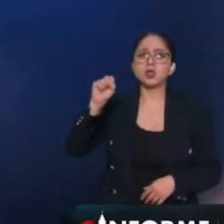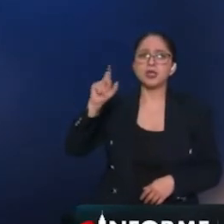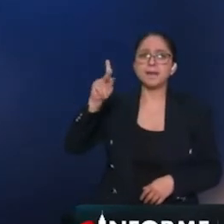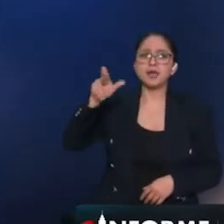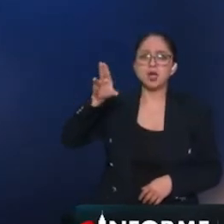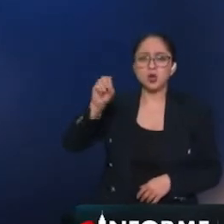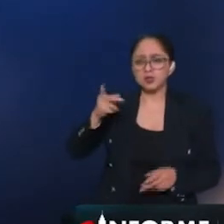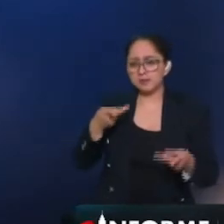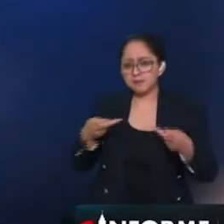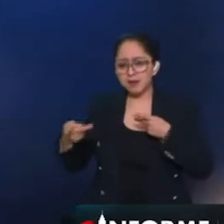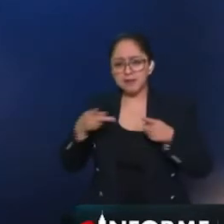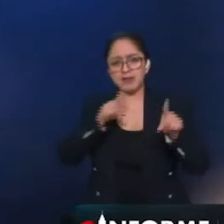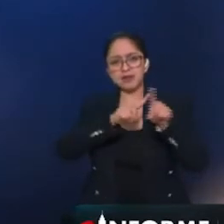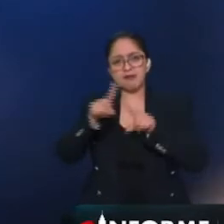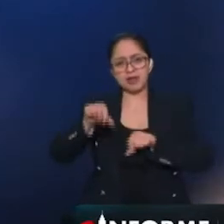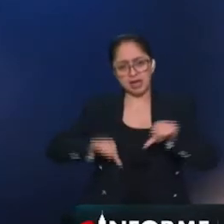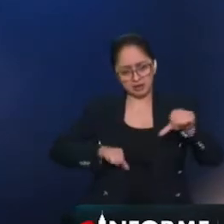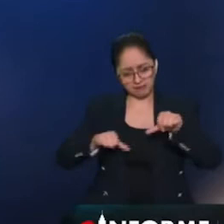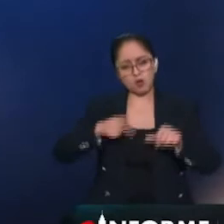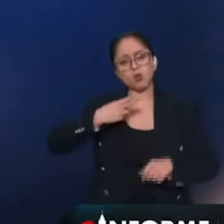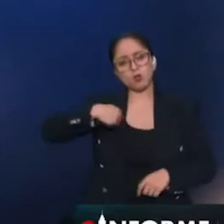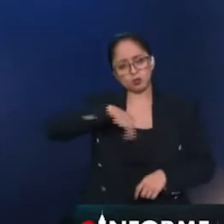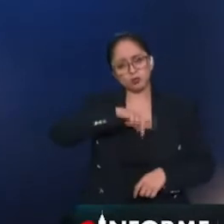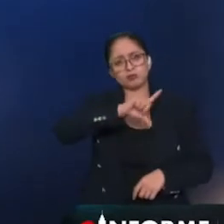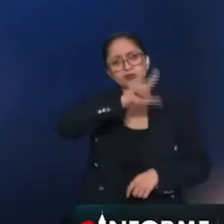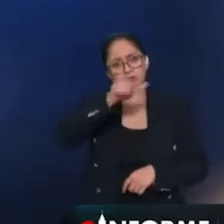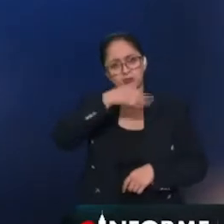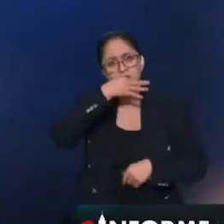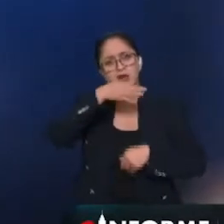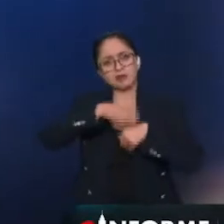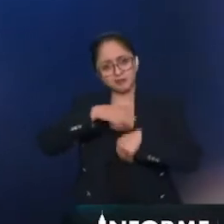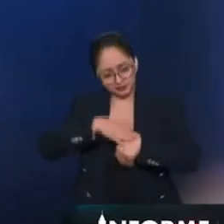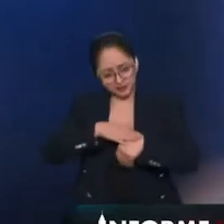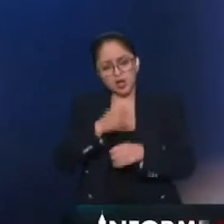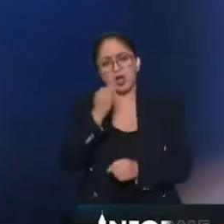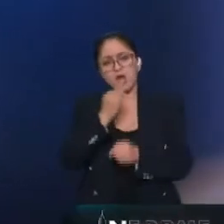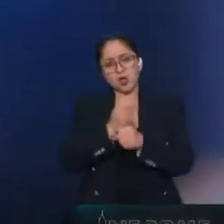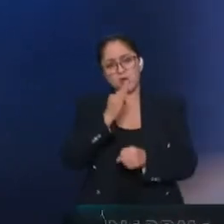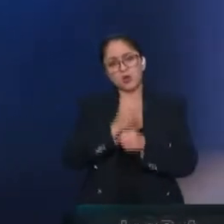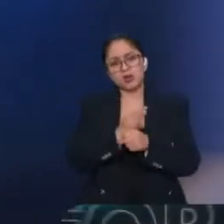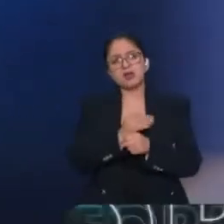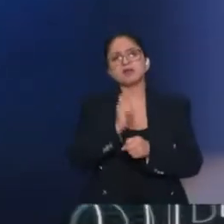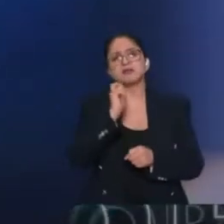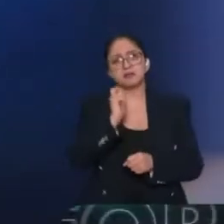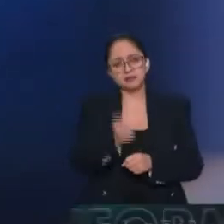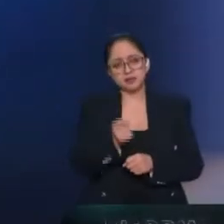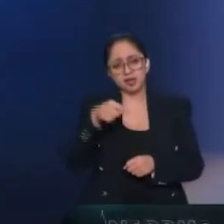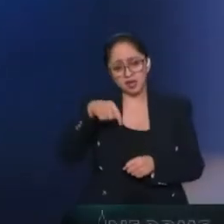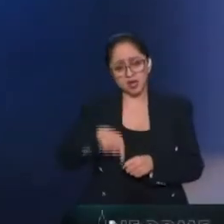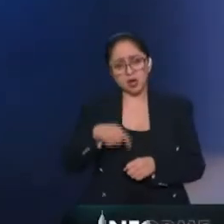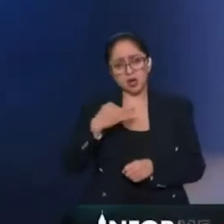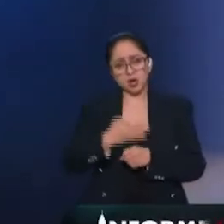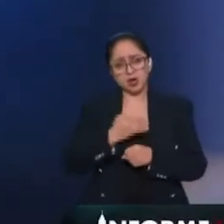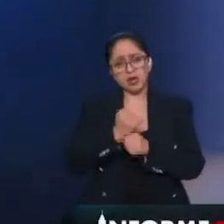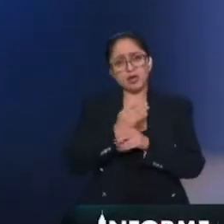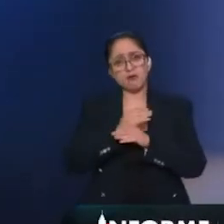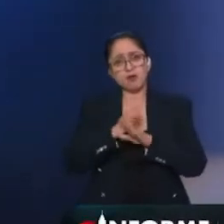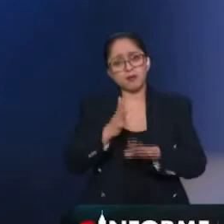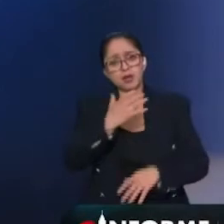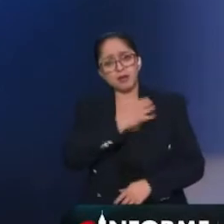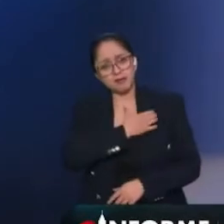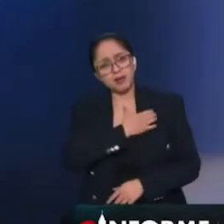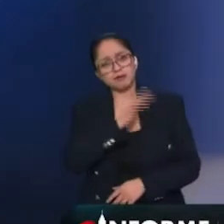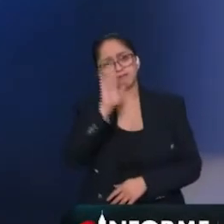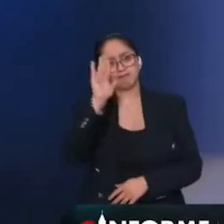serie de actividades de las que, bueno, ya le estaremos dando detalles. Por lo pronto, nosotros aquí en Informe Capital también nos despedimos